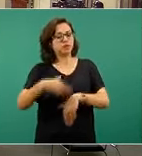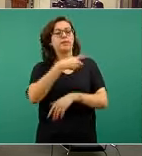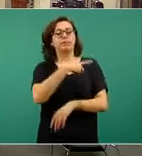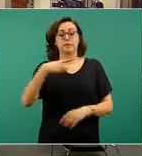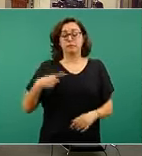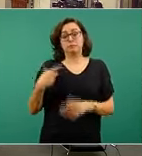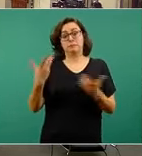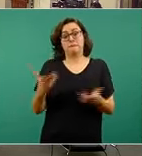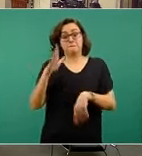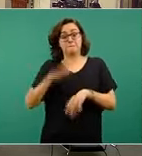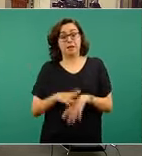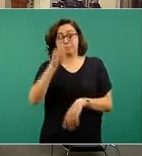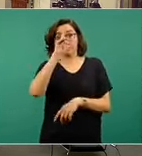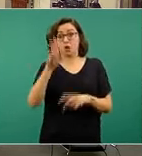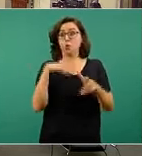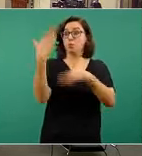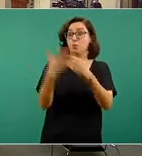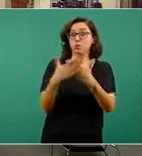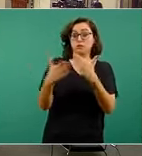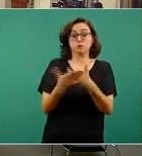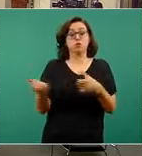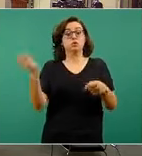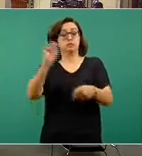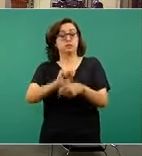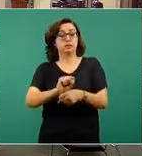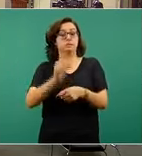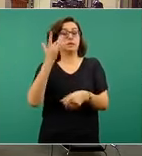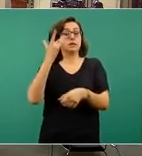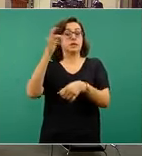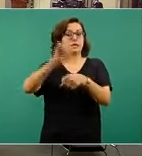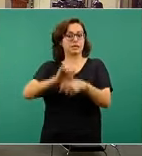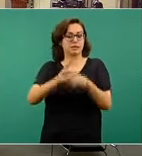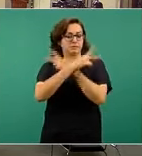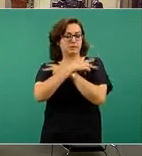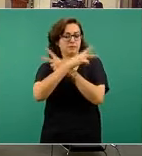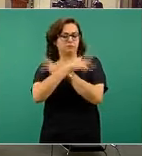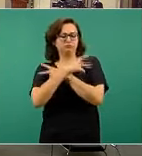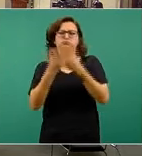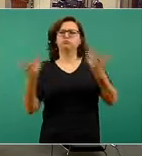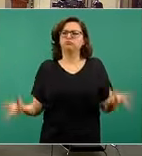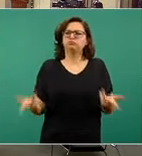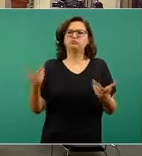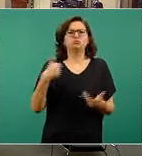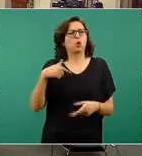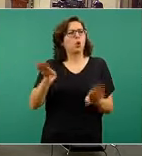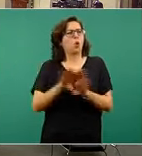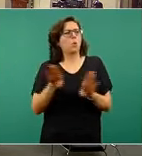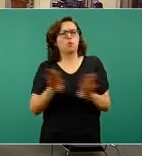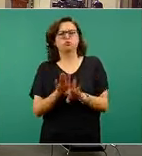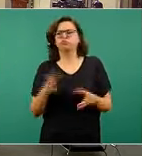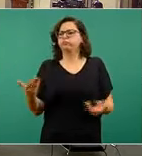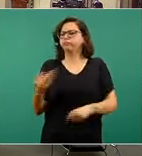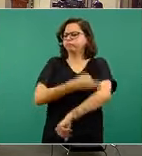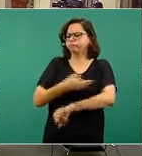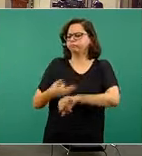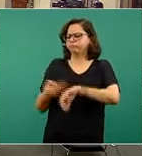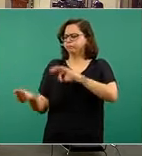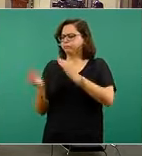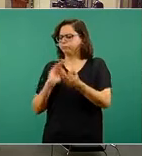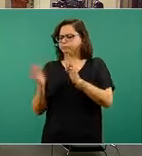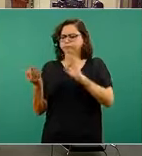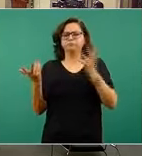vacaciones de Semana Santa. Identifiquemos actividades que podamos realizar en nuestro núcleo familiar, es decir, las personas que